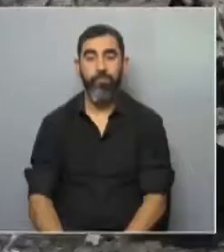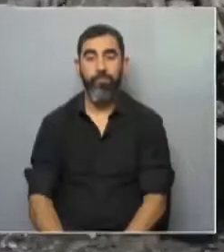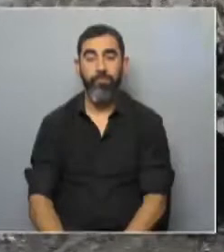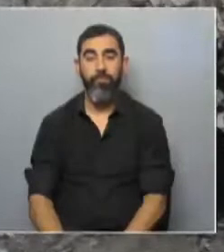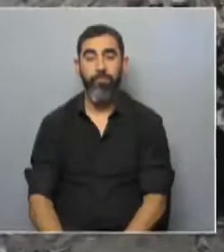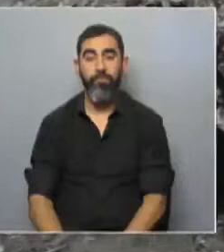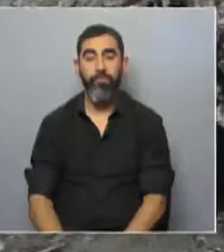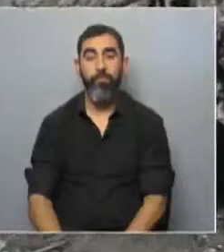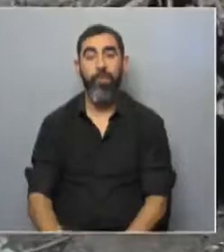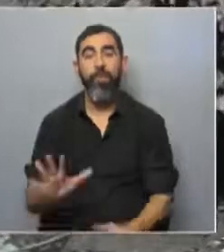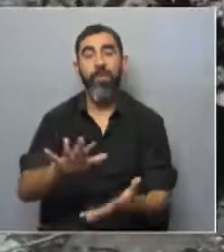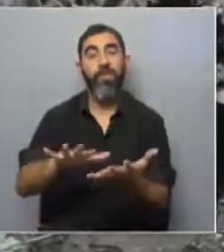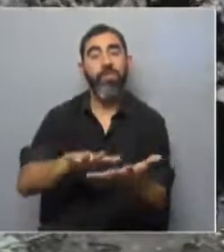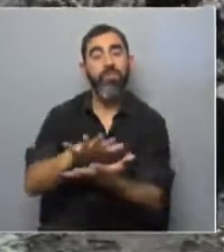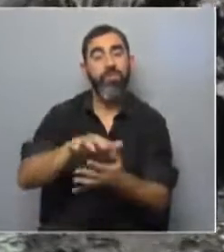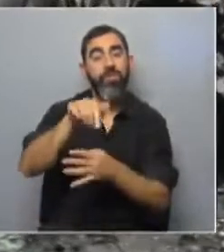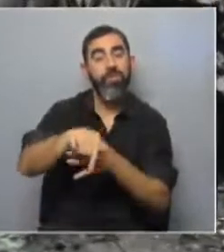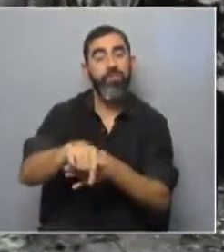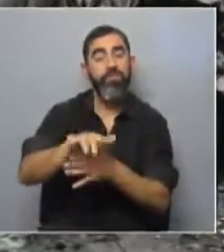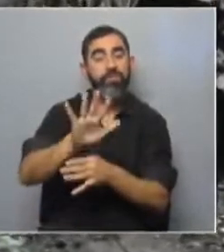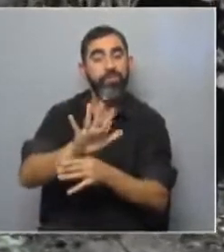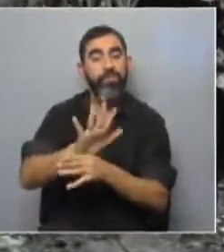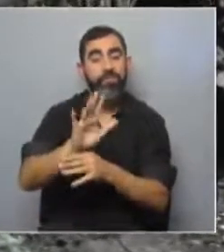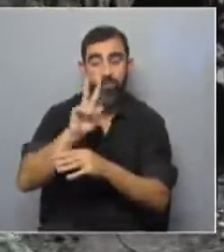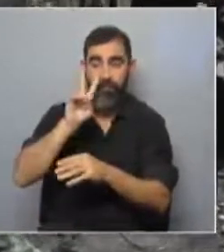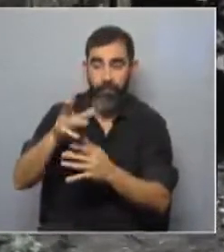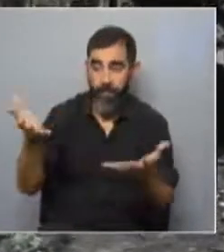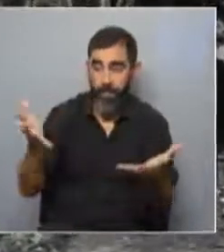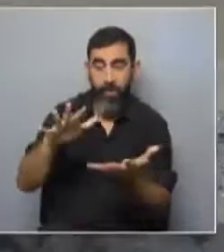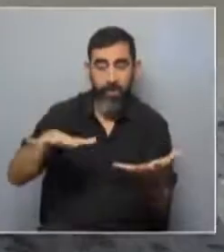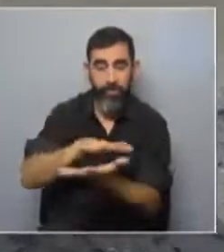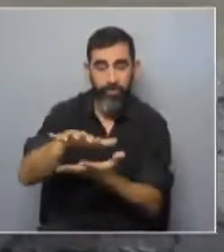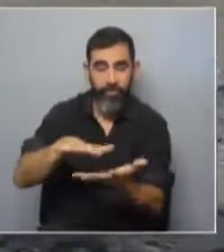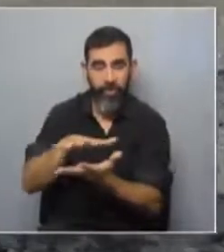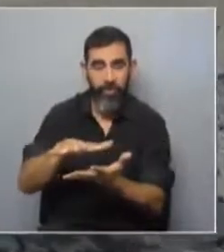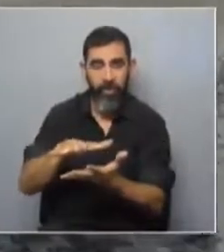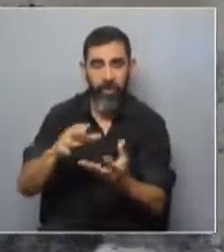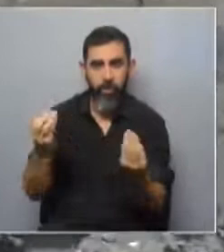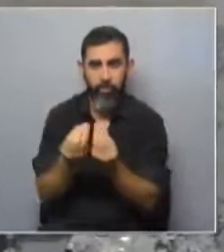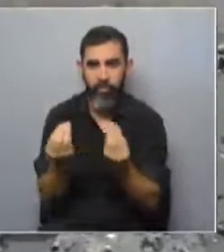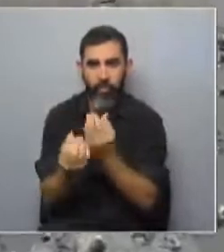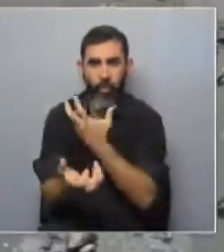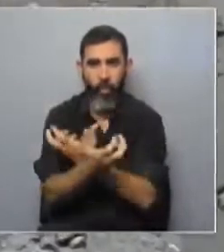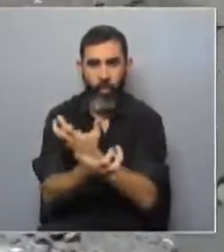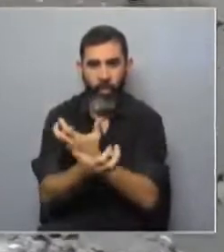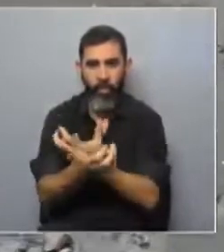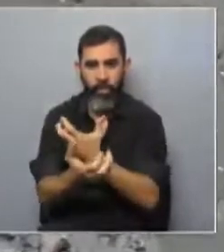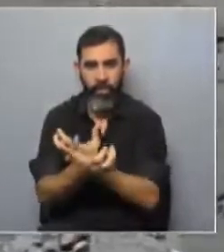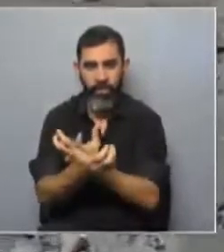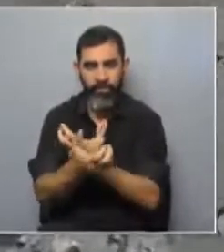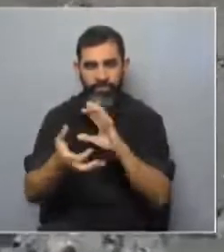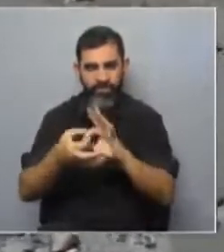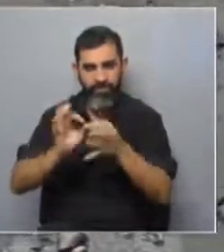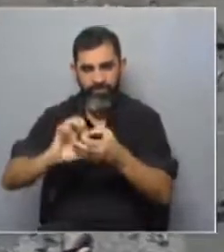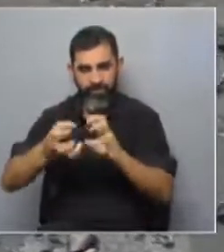Todo el yacimiento es básicamente como se ve en esta zona acá. O sea, un montón de huesos entrelazados unos